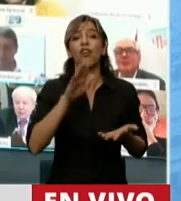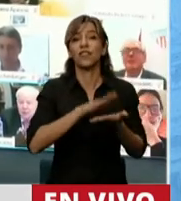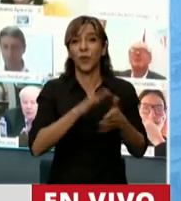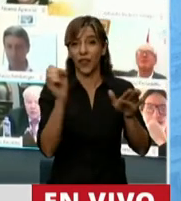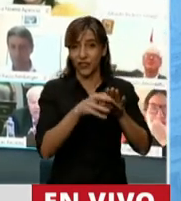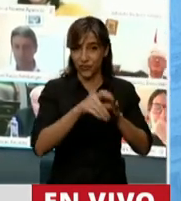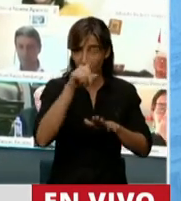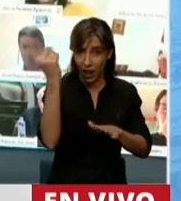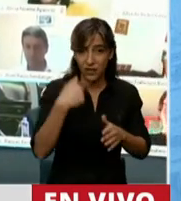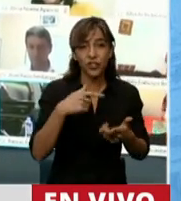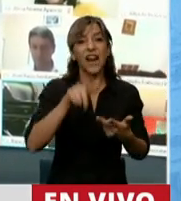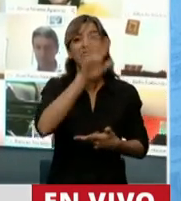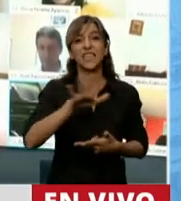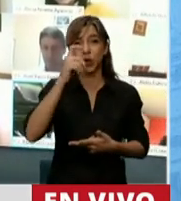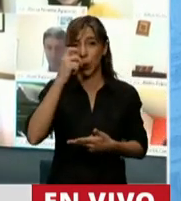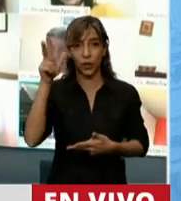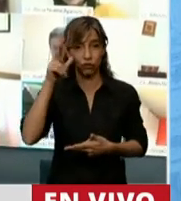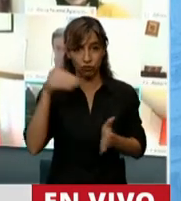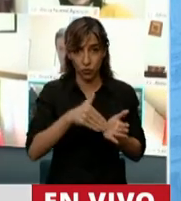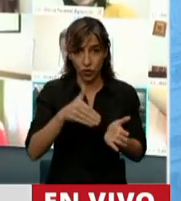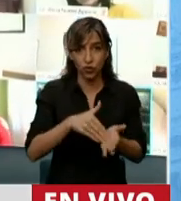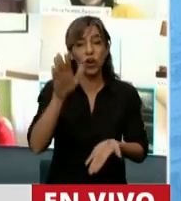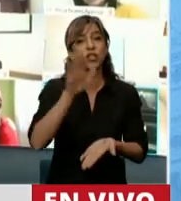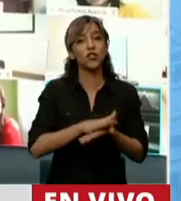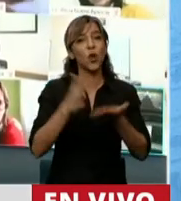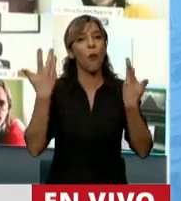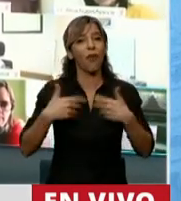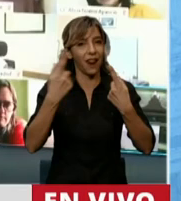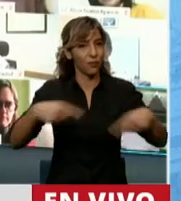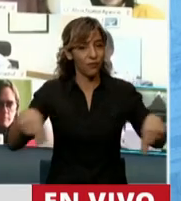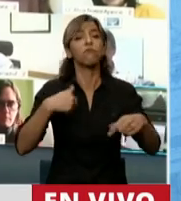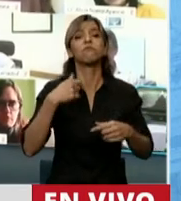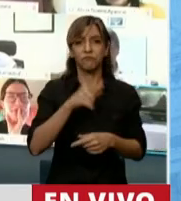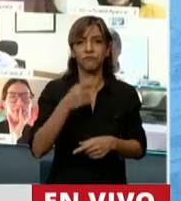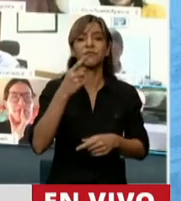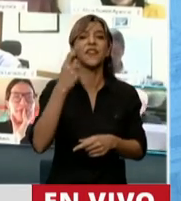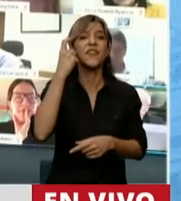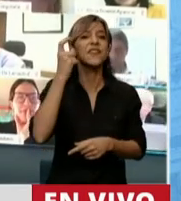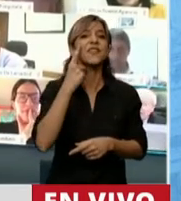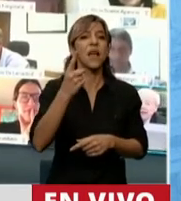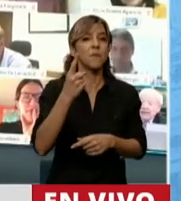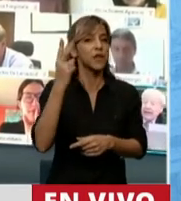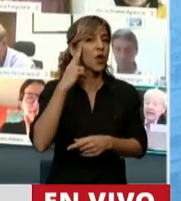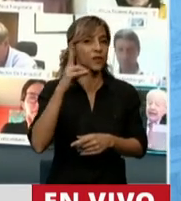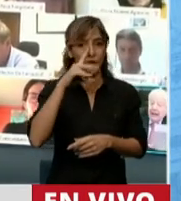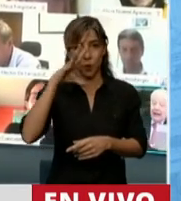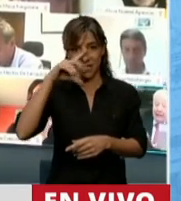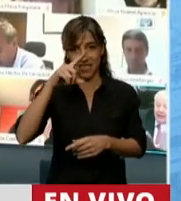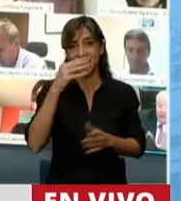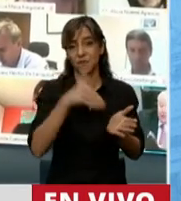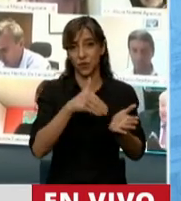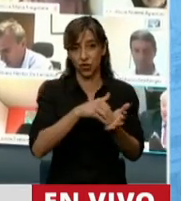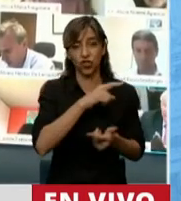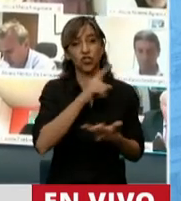Nacional, 528 millones. De recursos de origen nacional, 10.757 millones. De fondo fiduciario para el